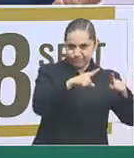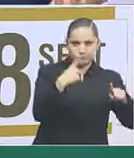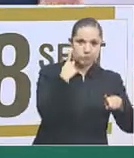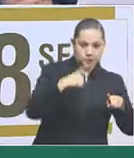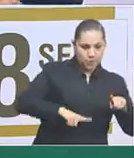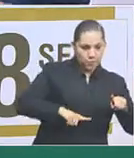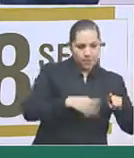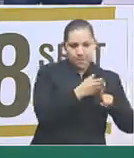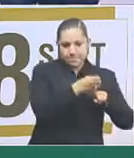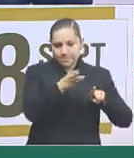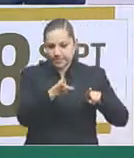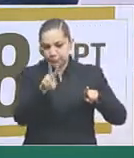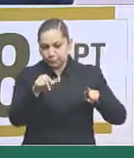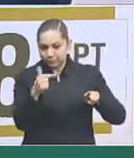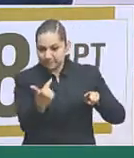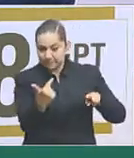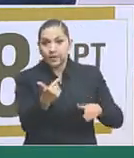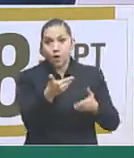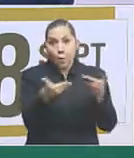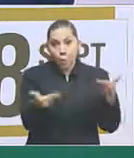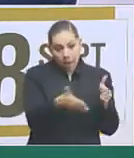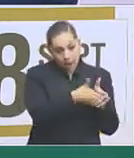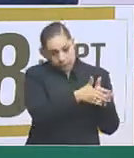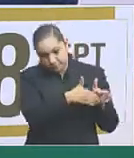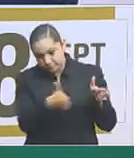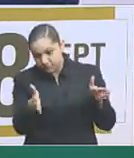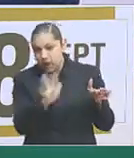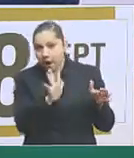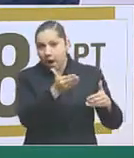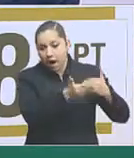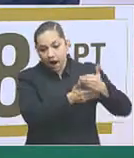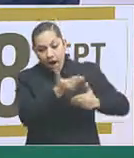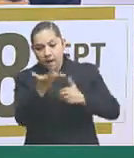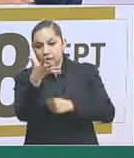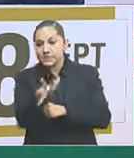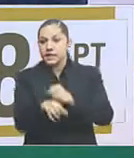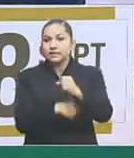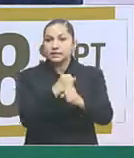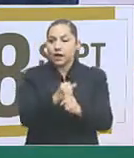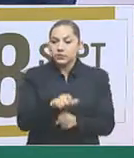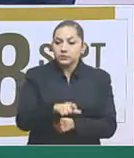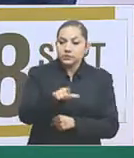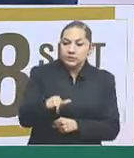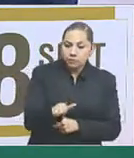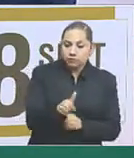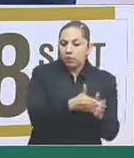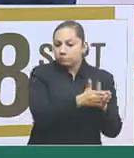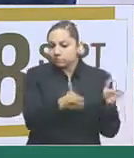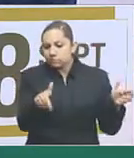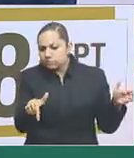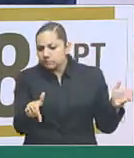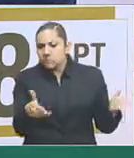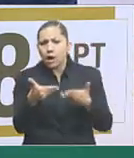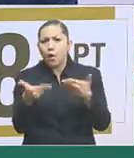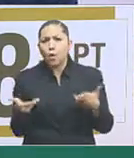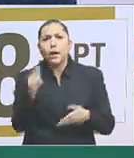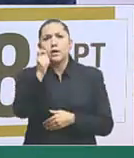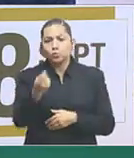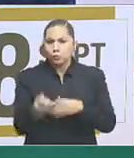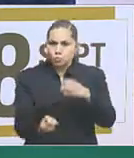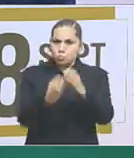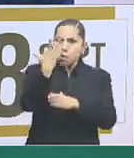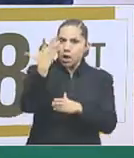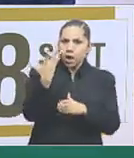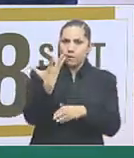cumpliendo ya décadas y que esto nos habla de como ya no es un fenómeno tan nuevo sino es un fenómeno que se viene